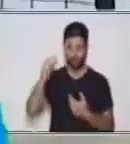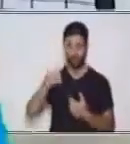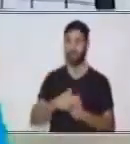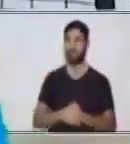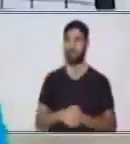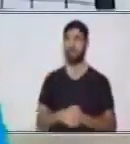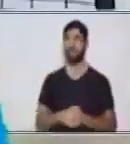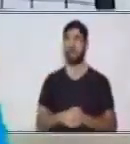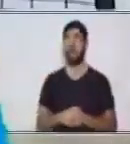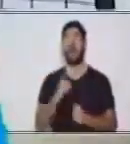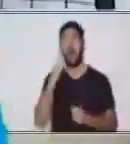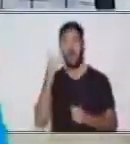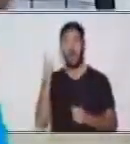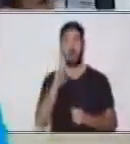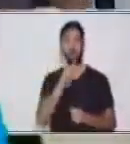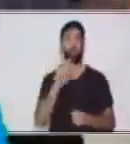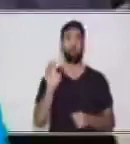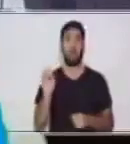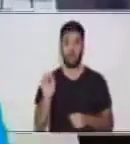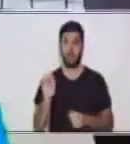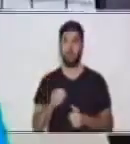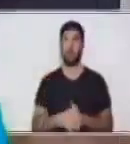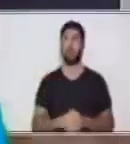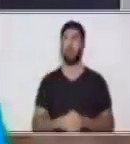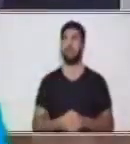Casi tenemos 20.